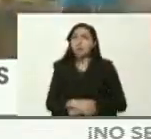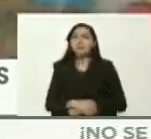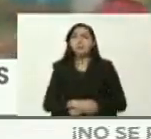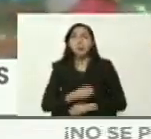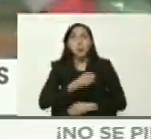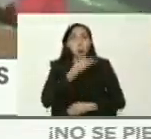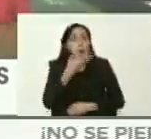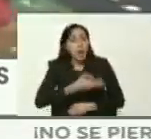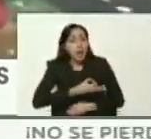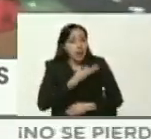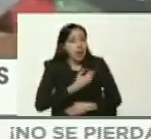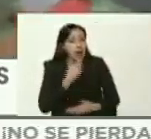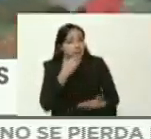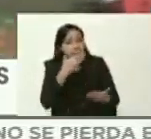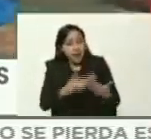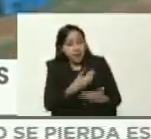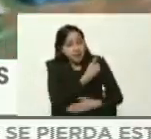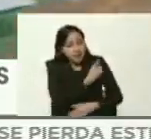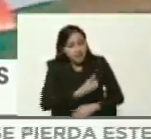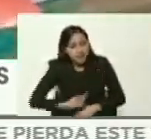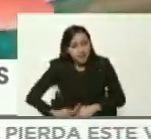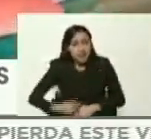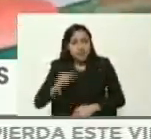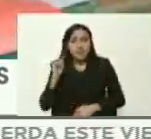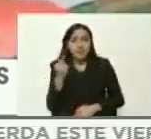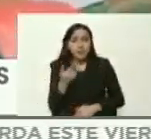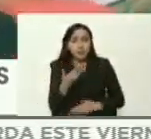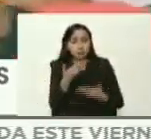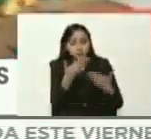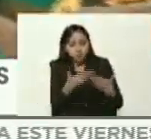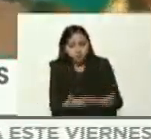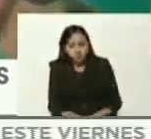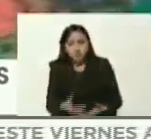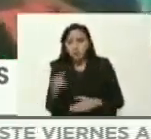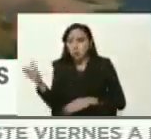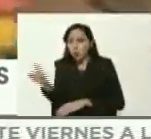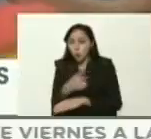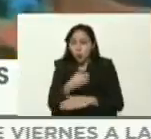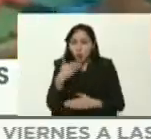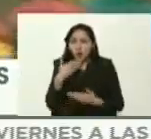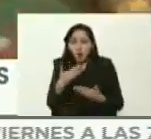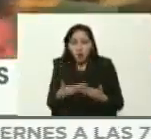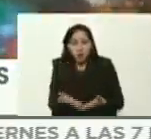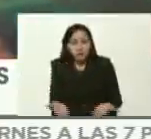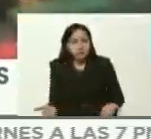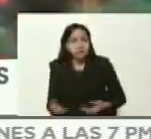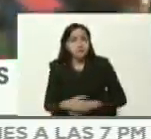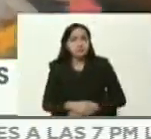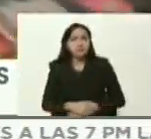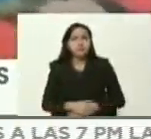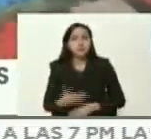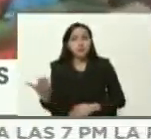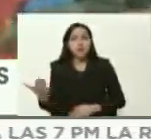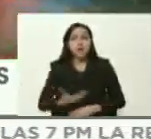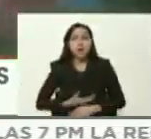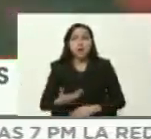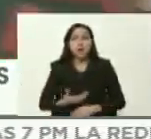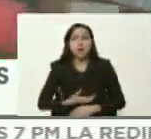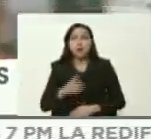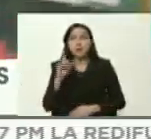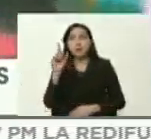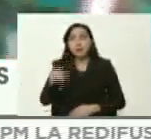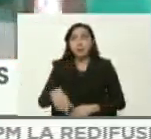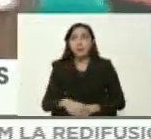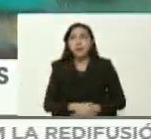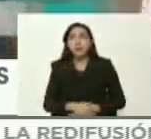tardes. Gracias, señor presidente, primeramente a usted y al gobernador José Vázquez, a nuestro alcalde Manuel García,